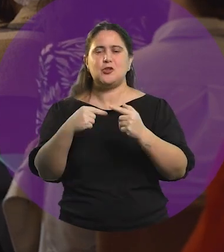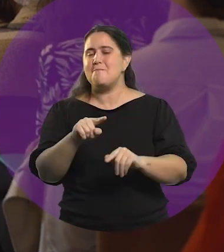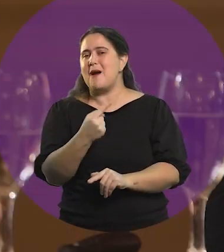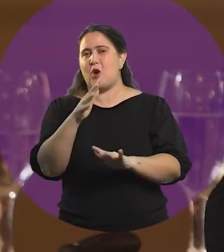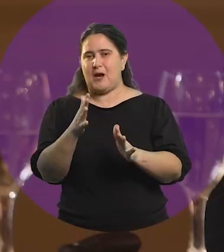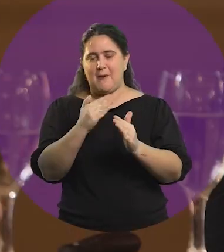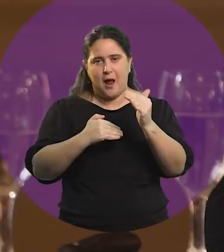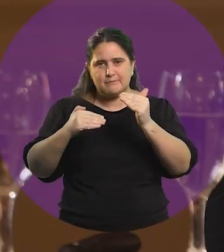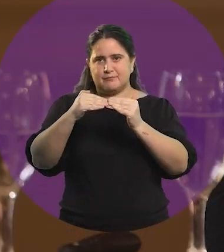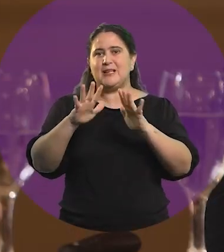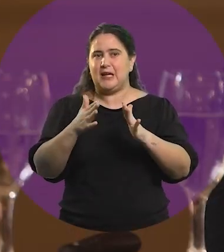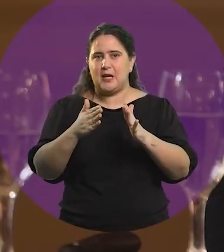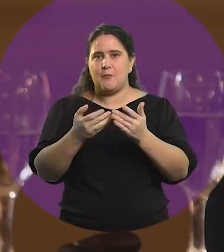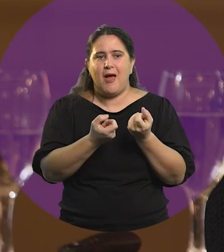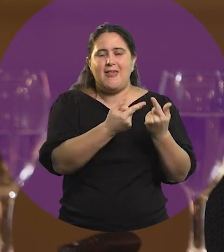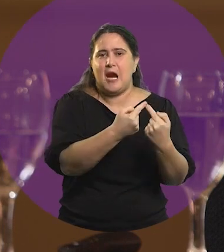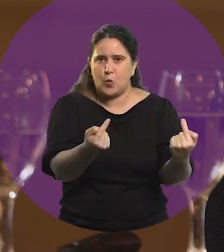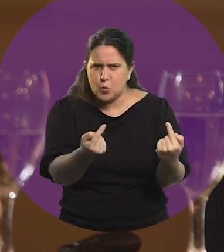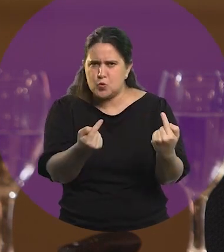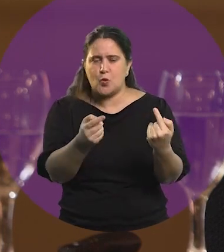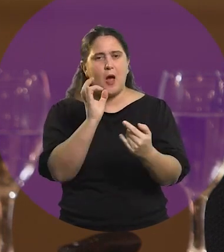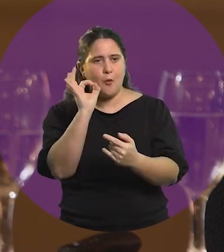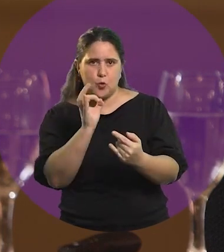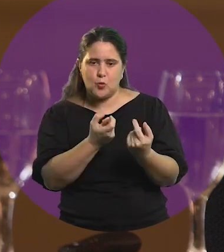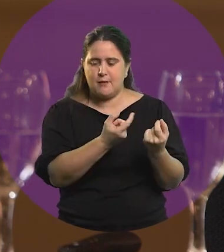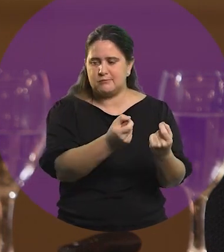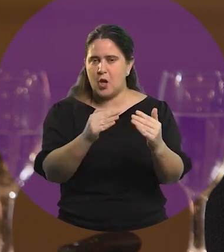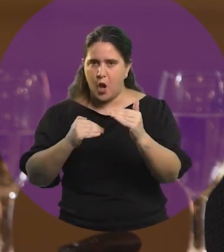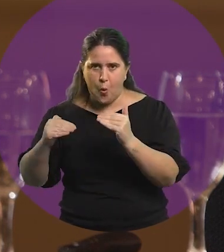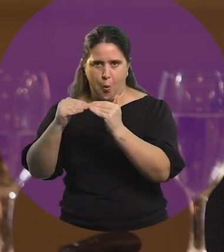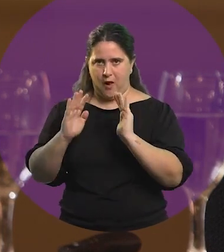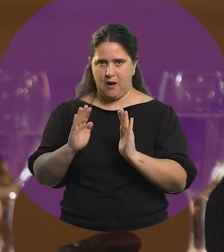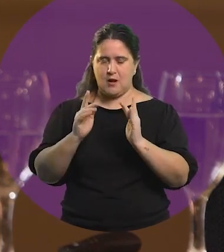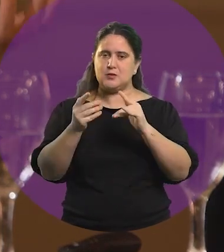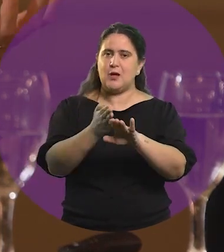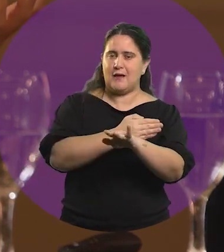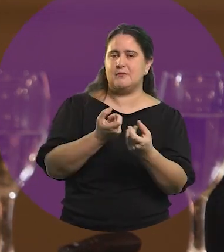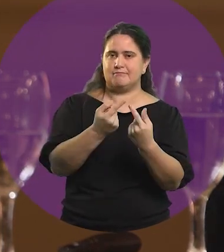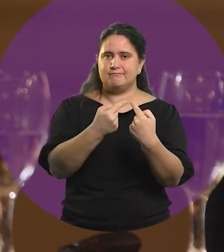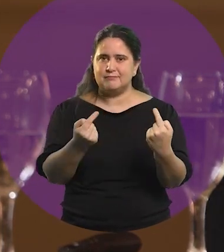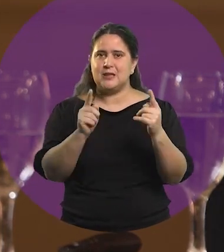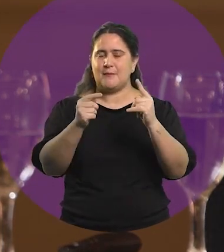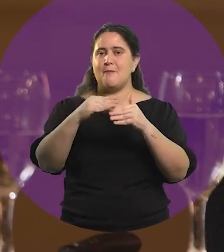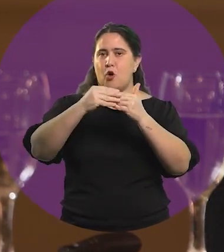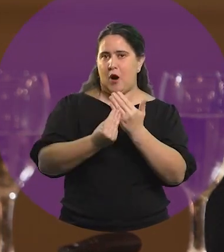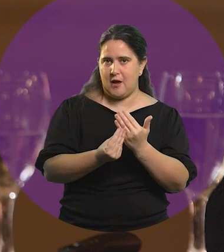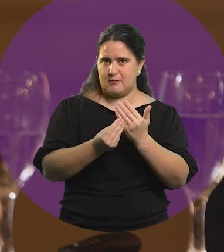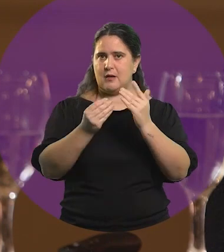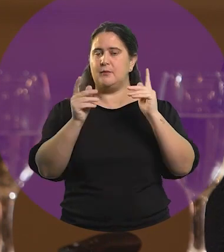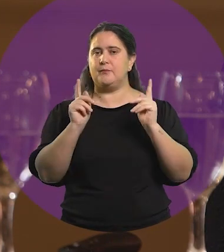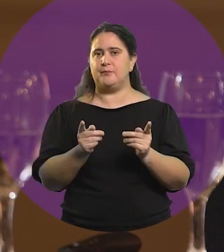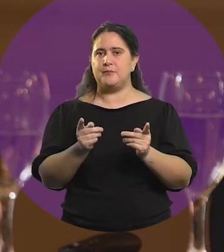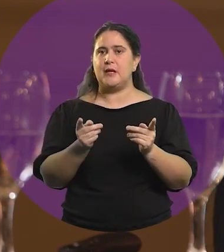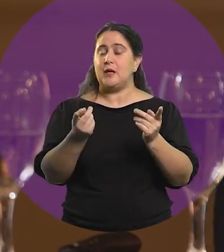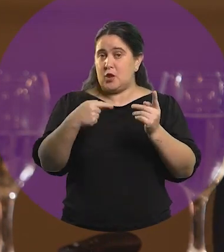hablar de disminuir estas brechas, es el acceso a los recursos y a las oportunidades STEM, ya sean esos dispositivos, también los programas,